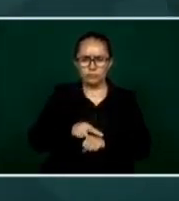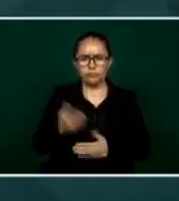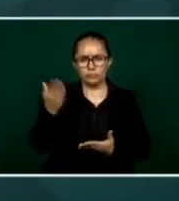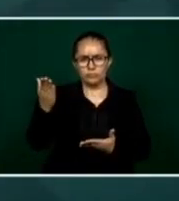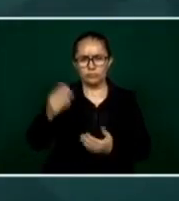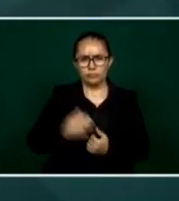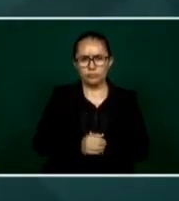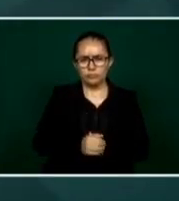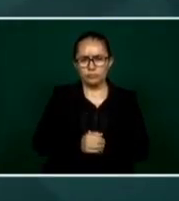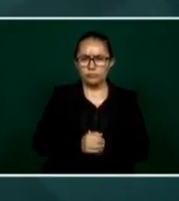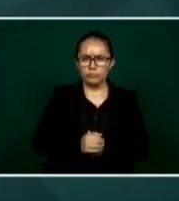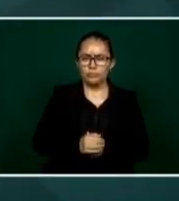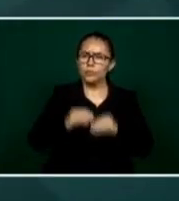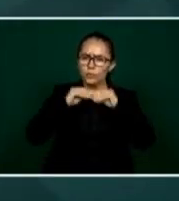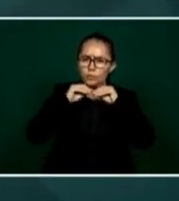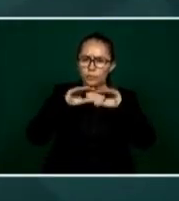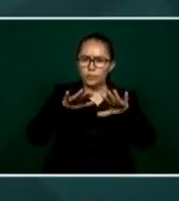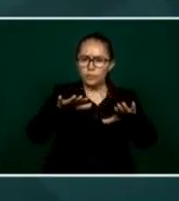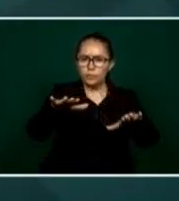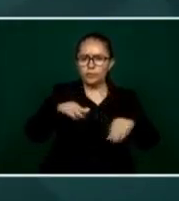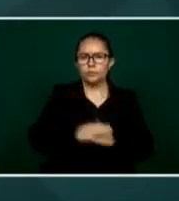que nos informe